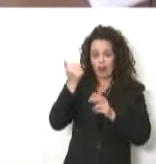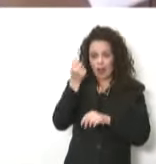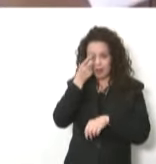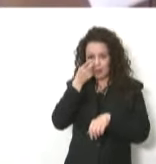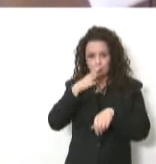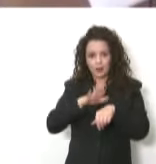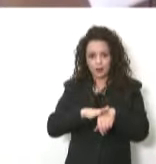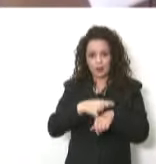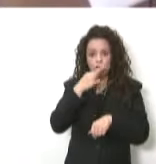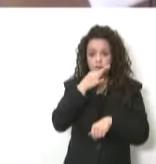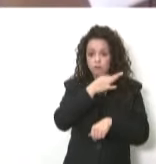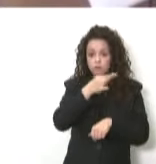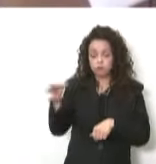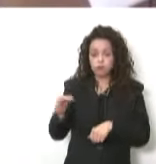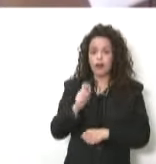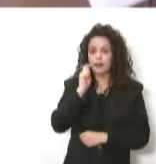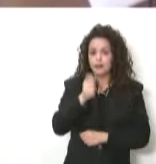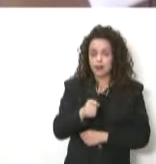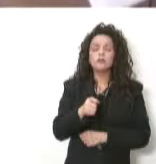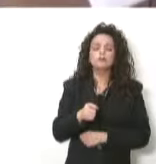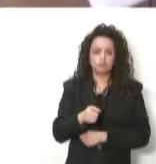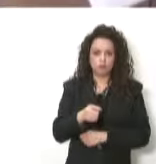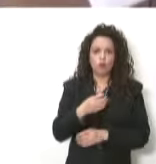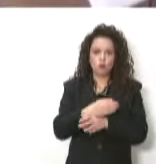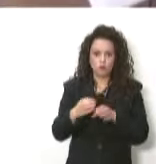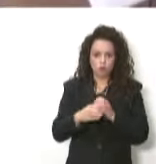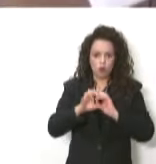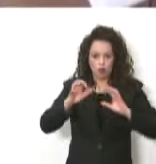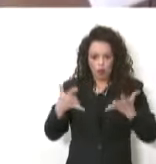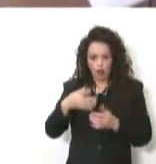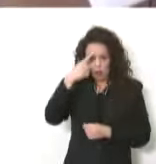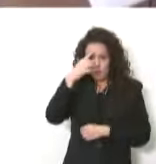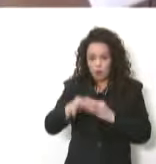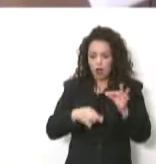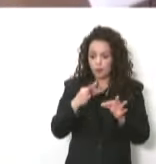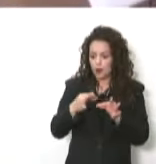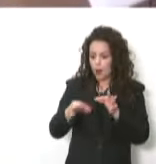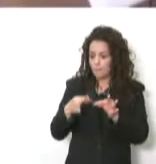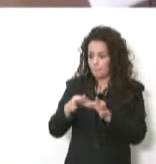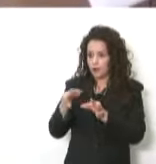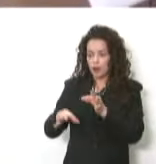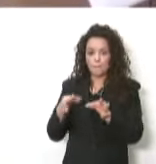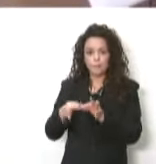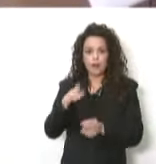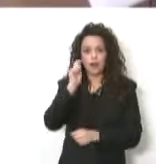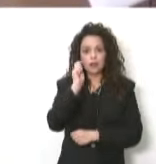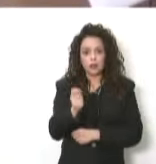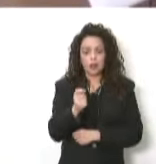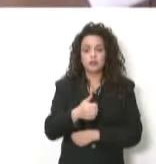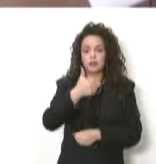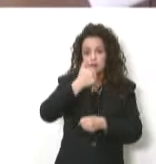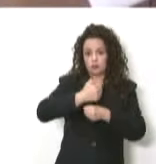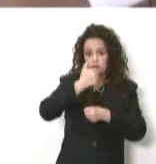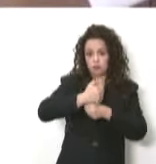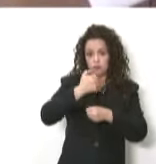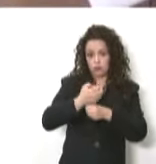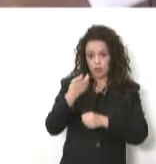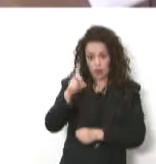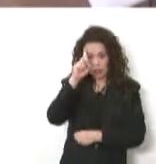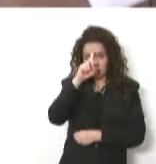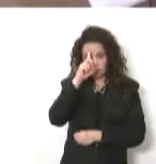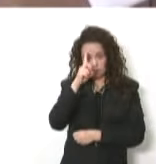administrativas informaron de las acciones realizadas para dar el debido cumplimiento al punto sexto de la mencionada